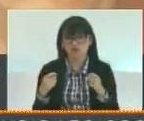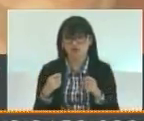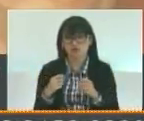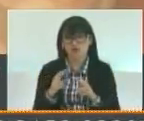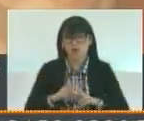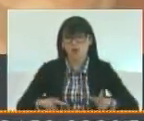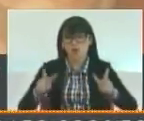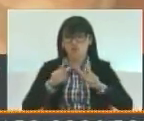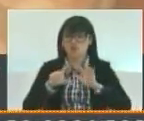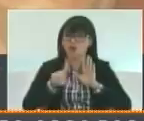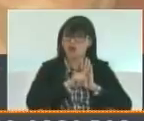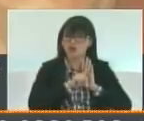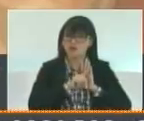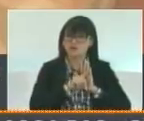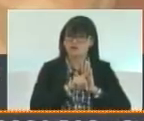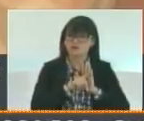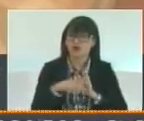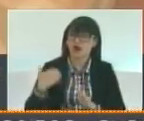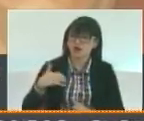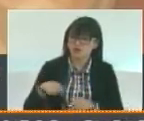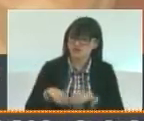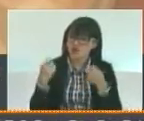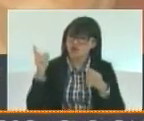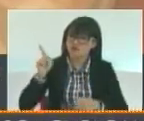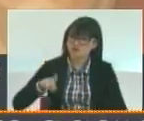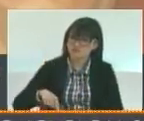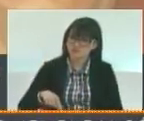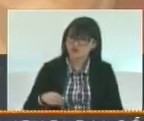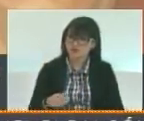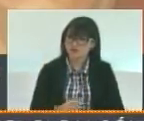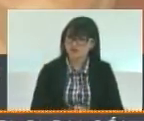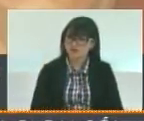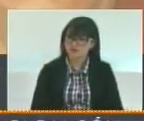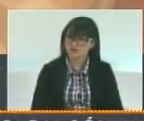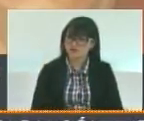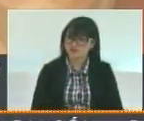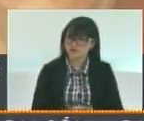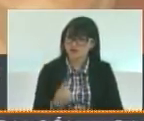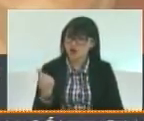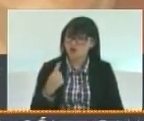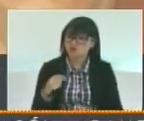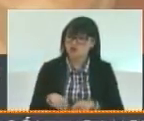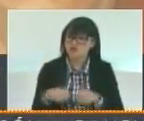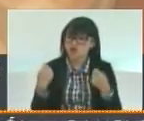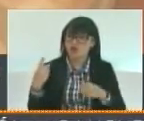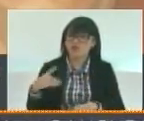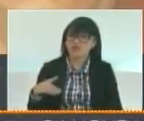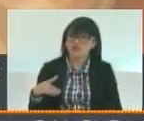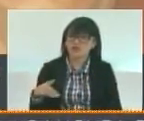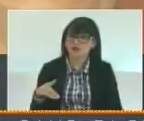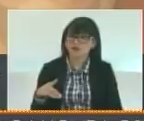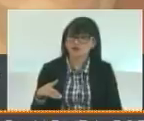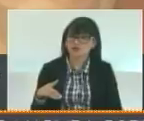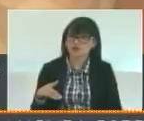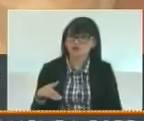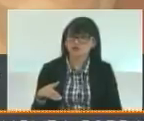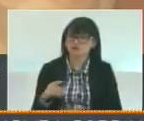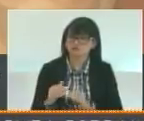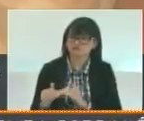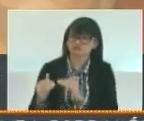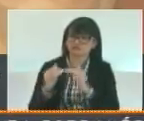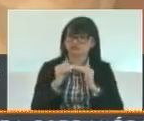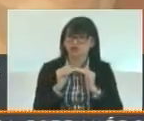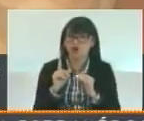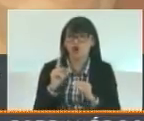varios países, por Canadá uno de ellos, pero al colmo que no solo violenten el derecho a un Estado a ser soberano, a